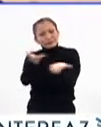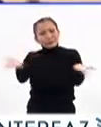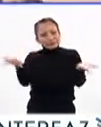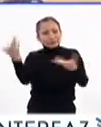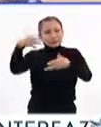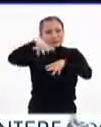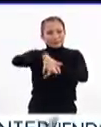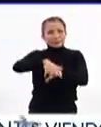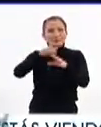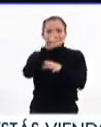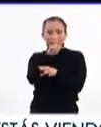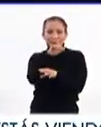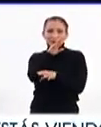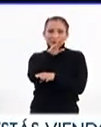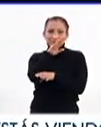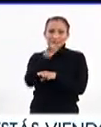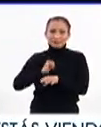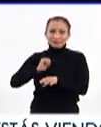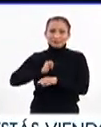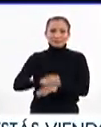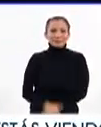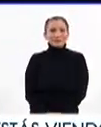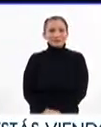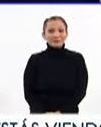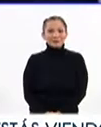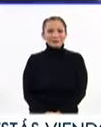la inclusión de las lenguas maternas.